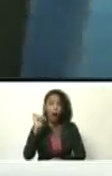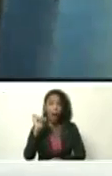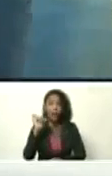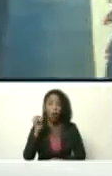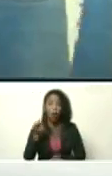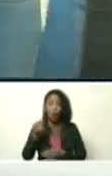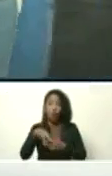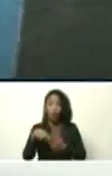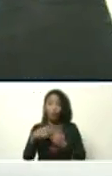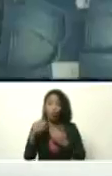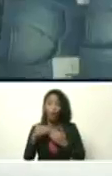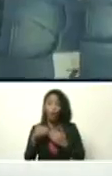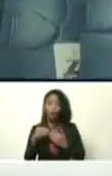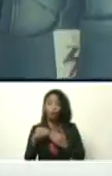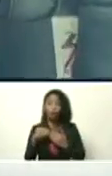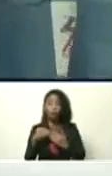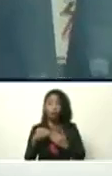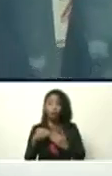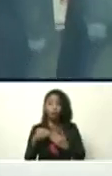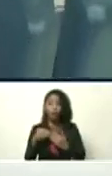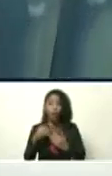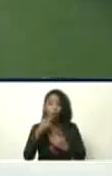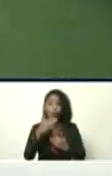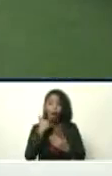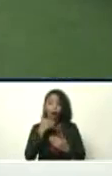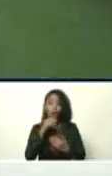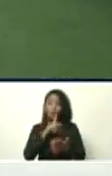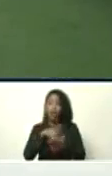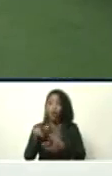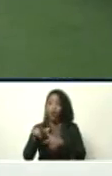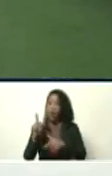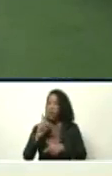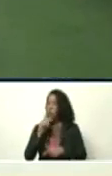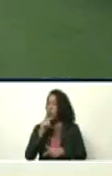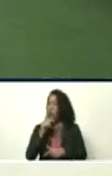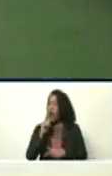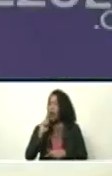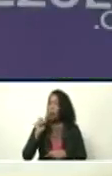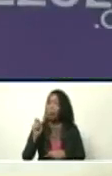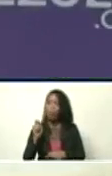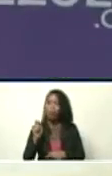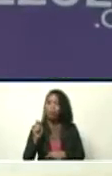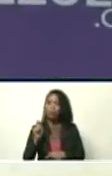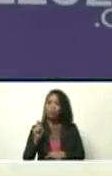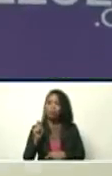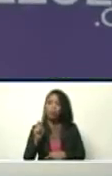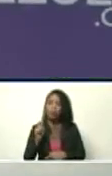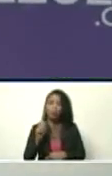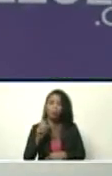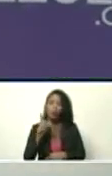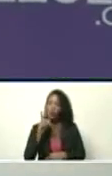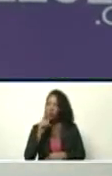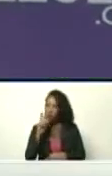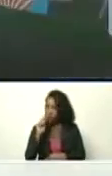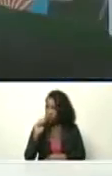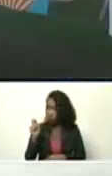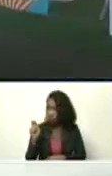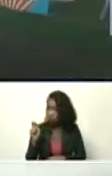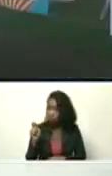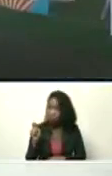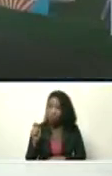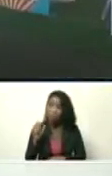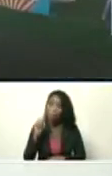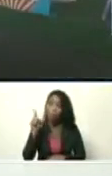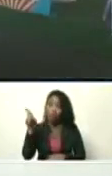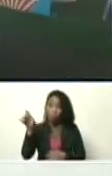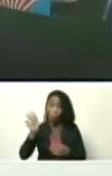dólares, ¿no? Y usted llega a un sitio y le dice, no tengo vuelto. No tienes vuelto. Ese